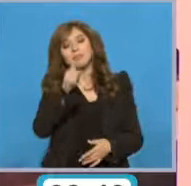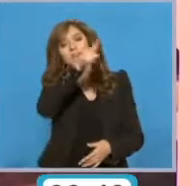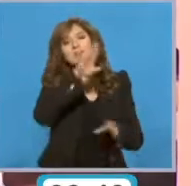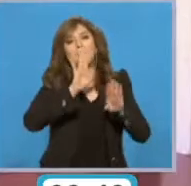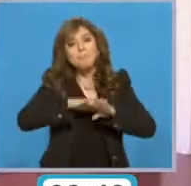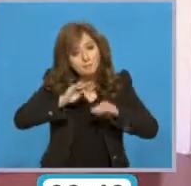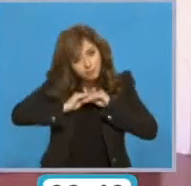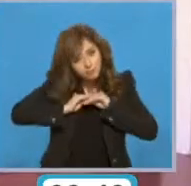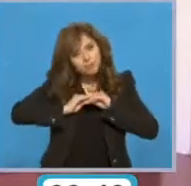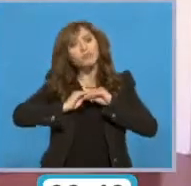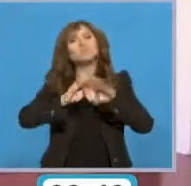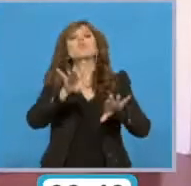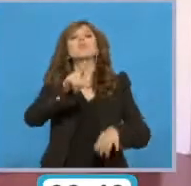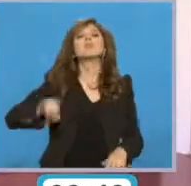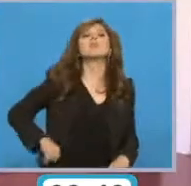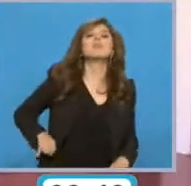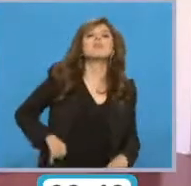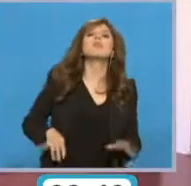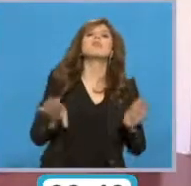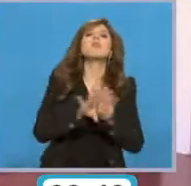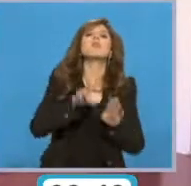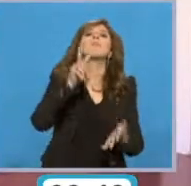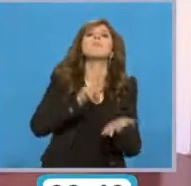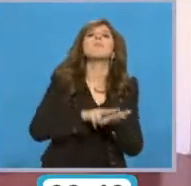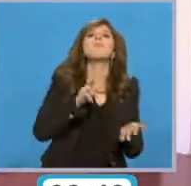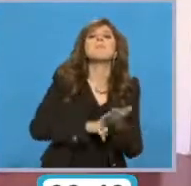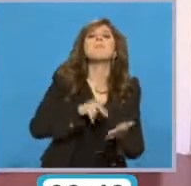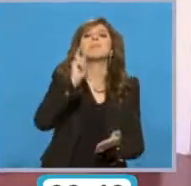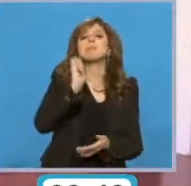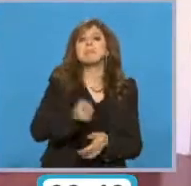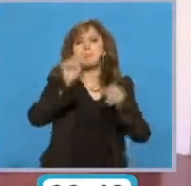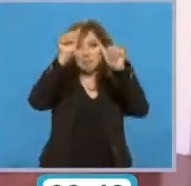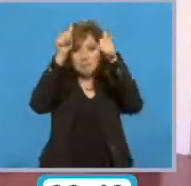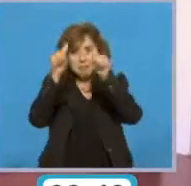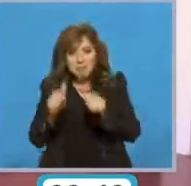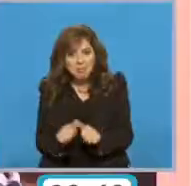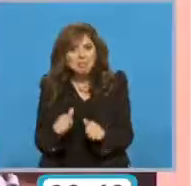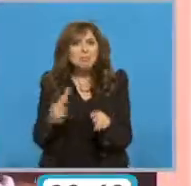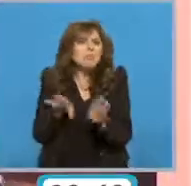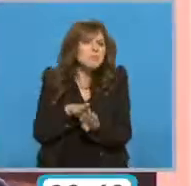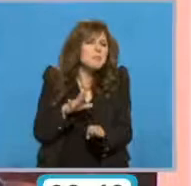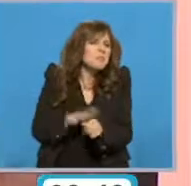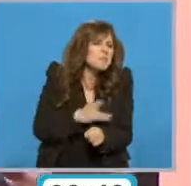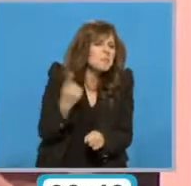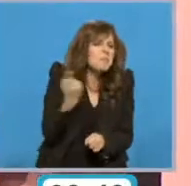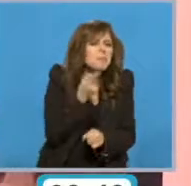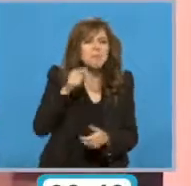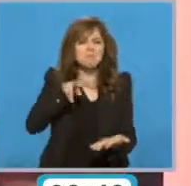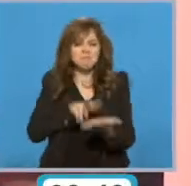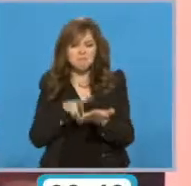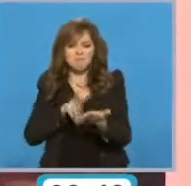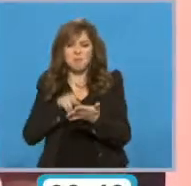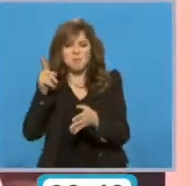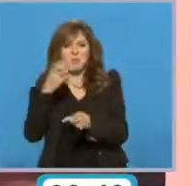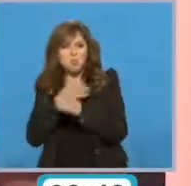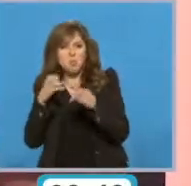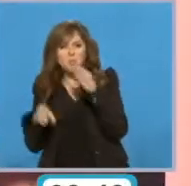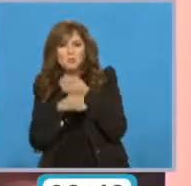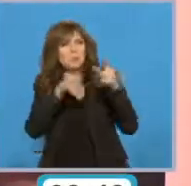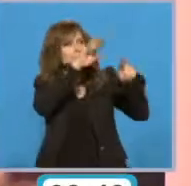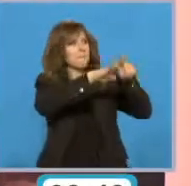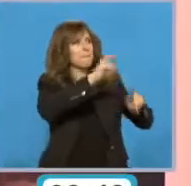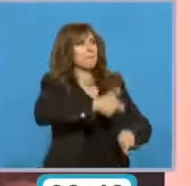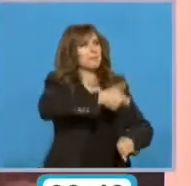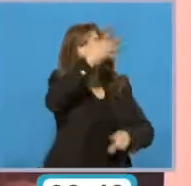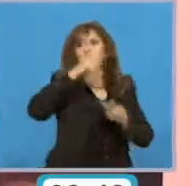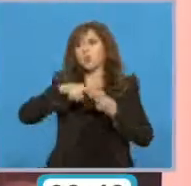de cómo valoramos el arte, ¿no? O sea, qué nos parece y por qué valoramos unos objetos más que otros y por